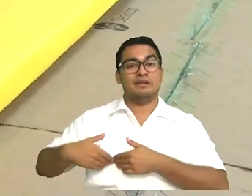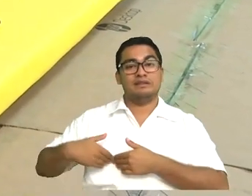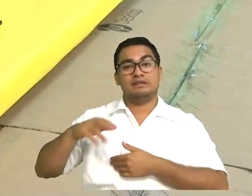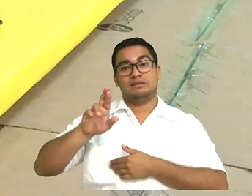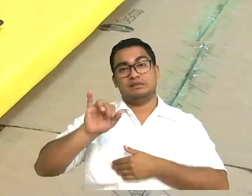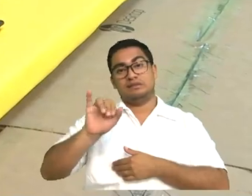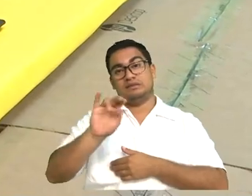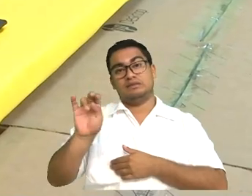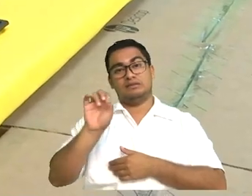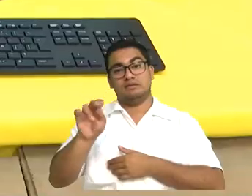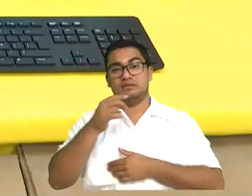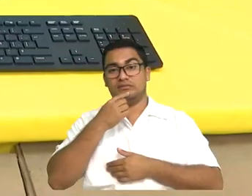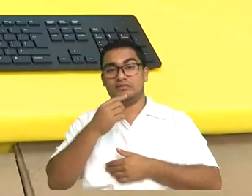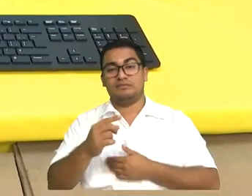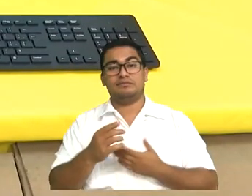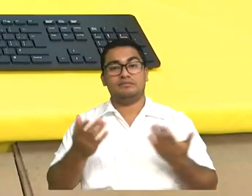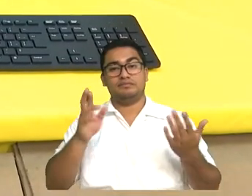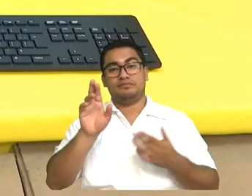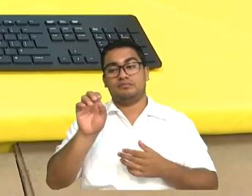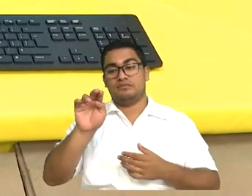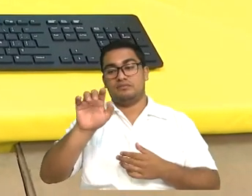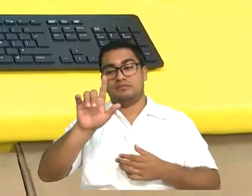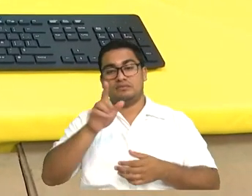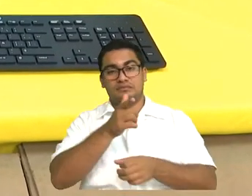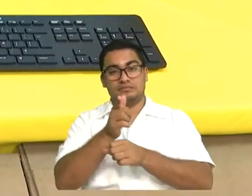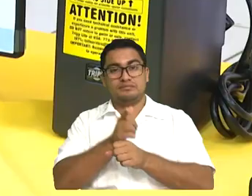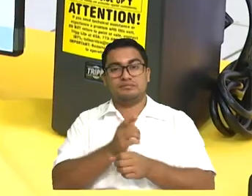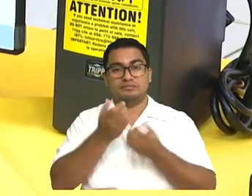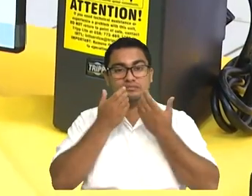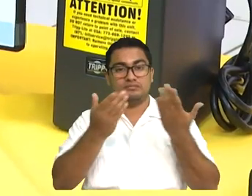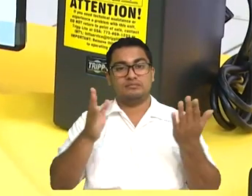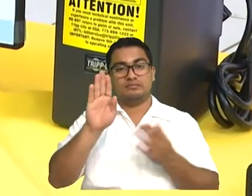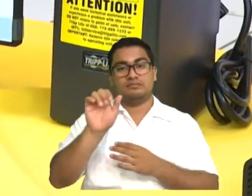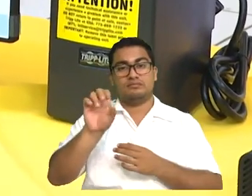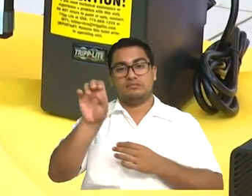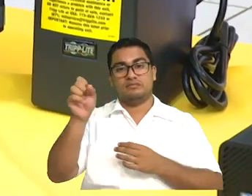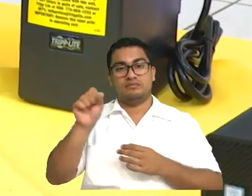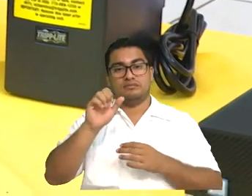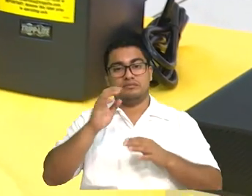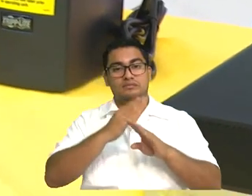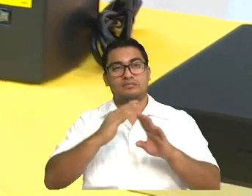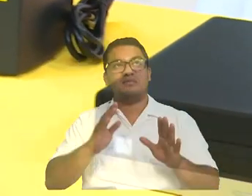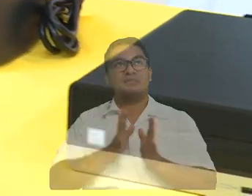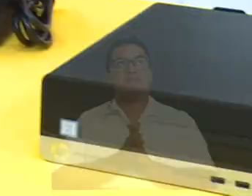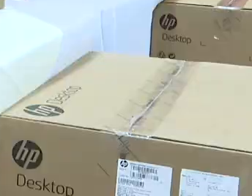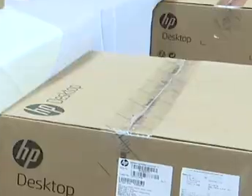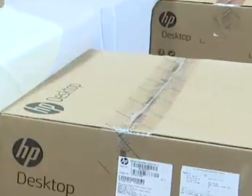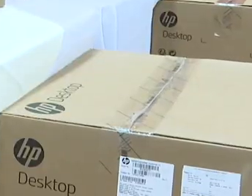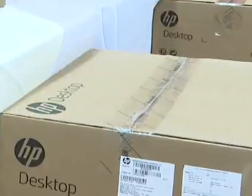crónica. Con imágenes de Ronald Ruiz para el canal parlamentario, les informó Vanessa Paz.